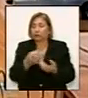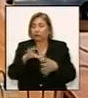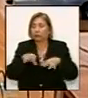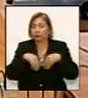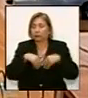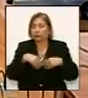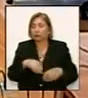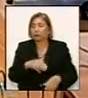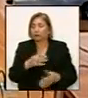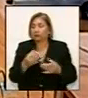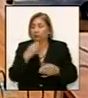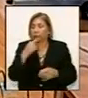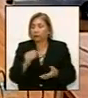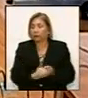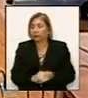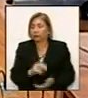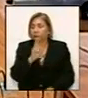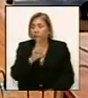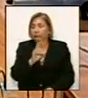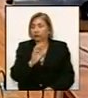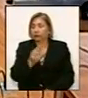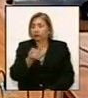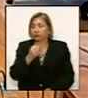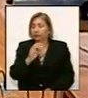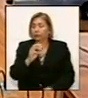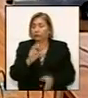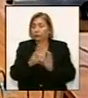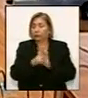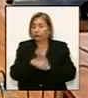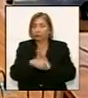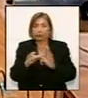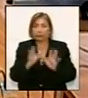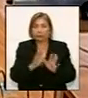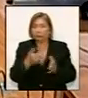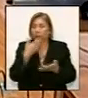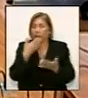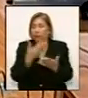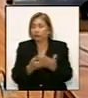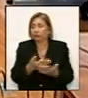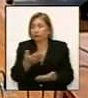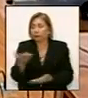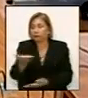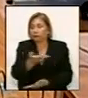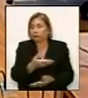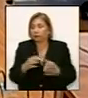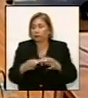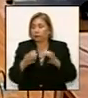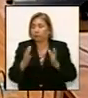Aprobado. Siendo las 2:16, se levanta la sesión. Gracias, colegas congresistas.